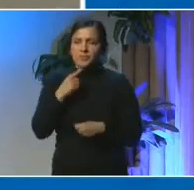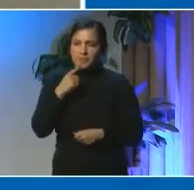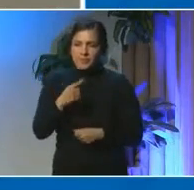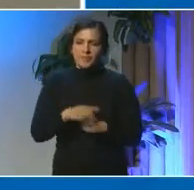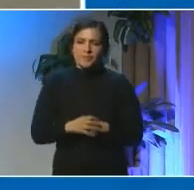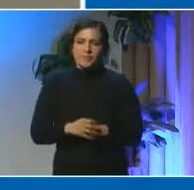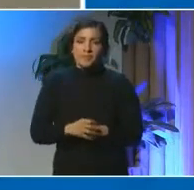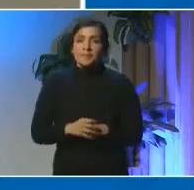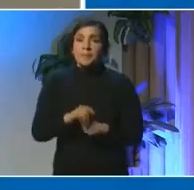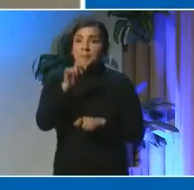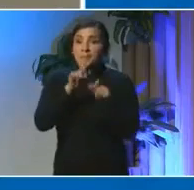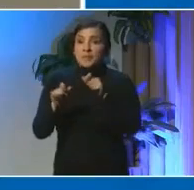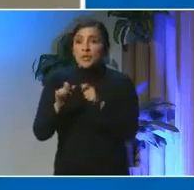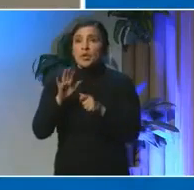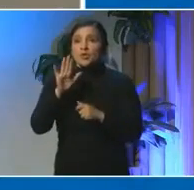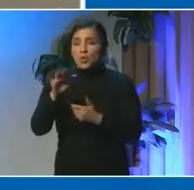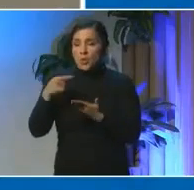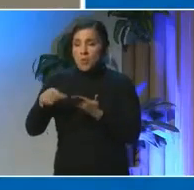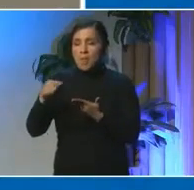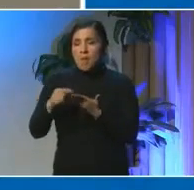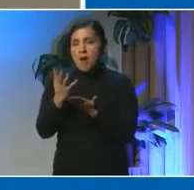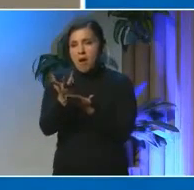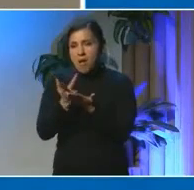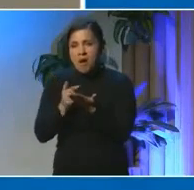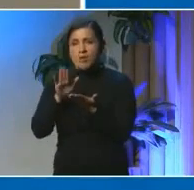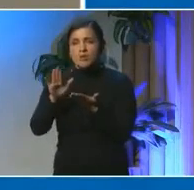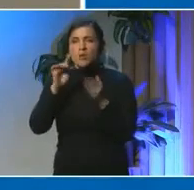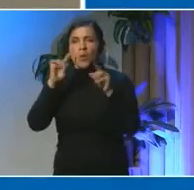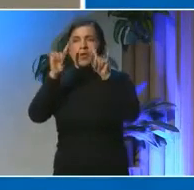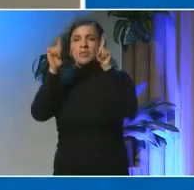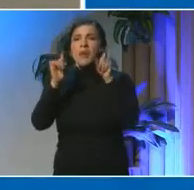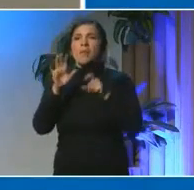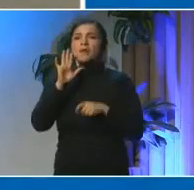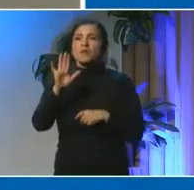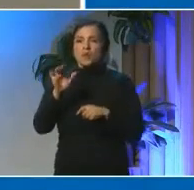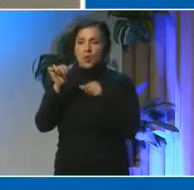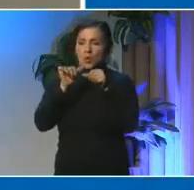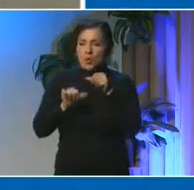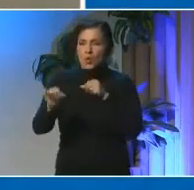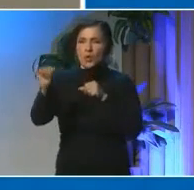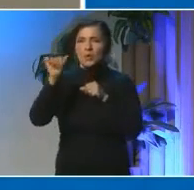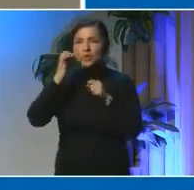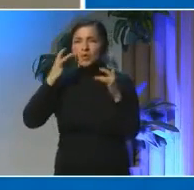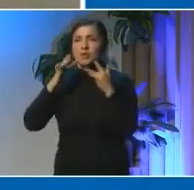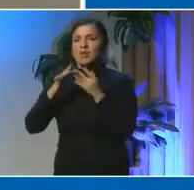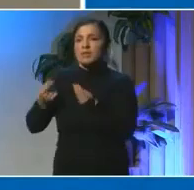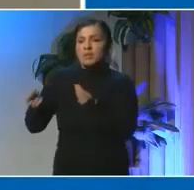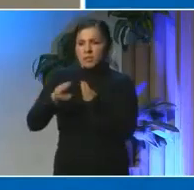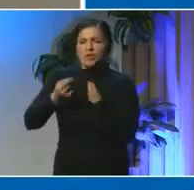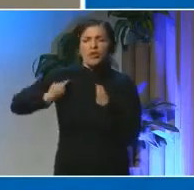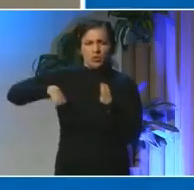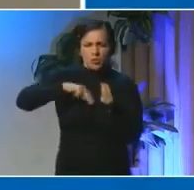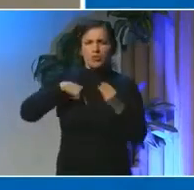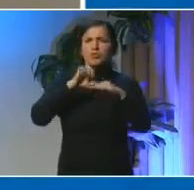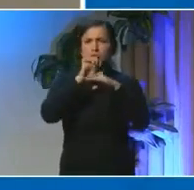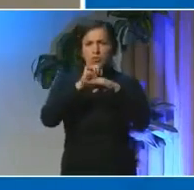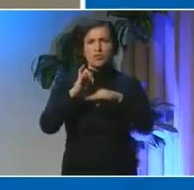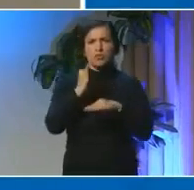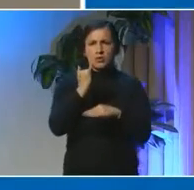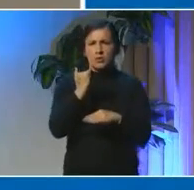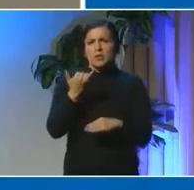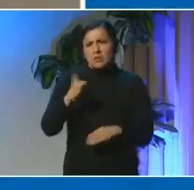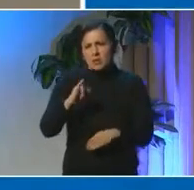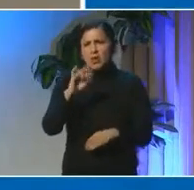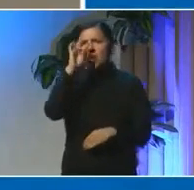consumidores cuando hablemos del tema de de sostenibles desde el diseño te cuento que hemos aprendido también porque errores hemos tenido